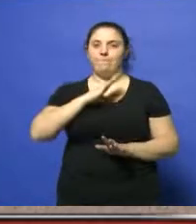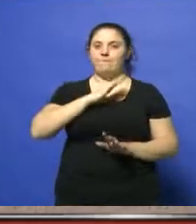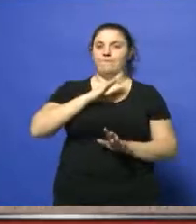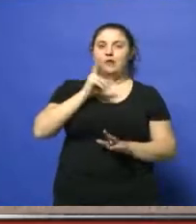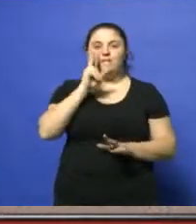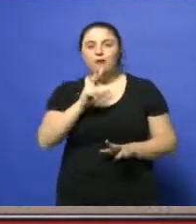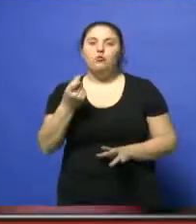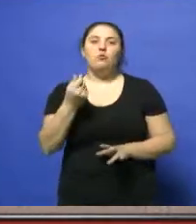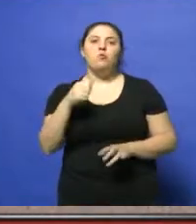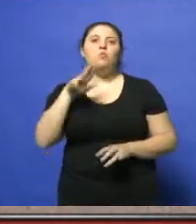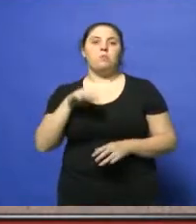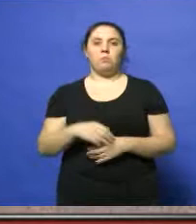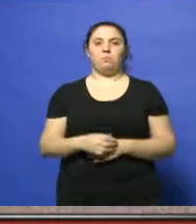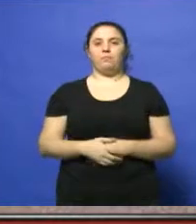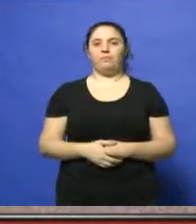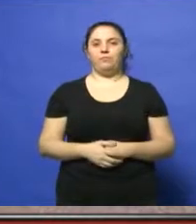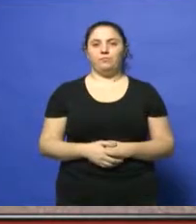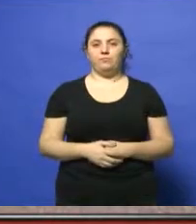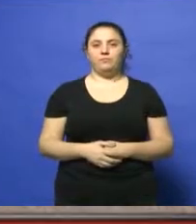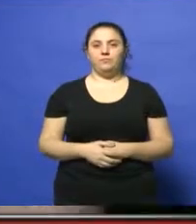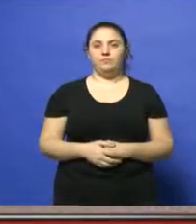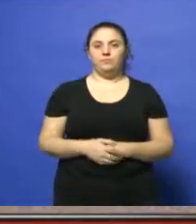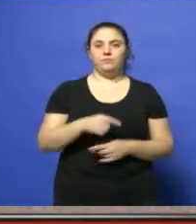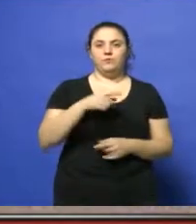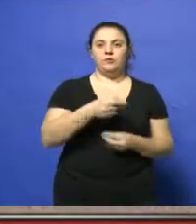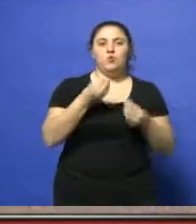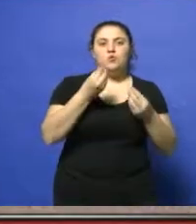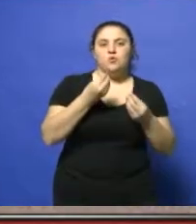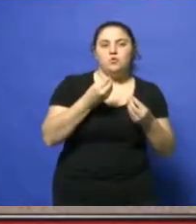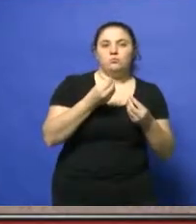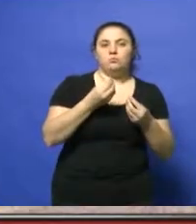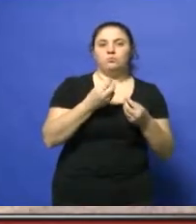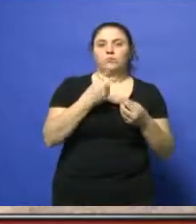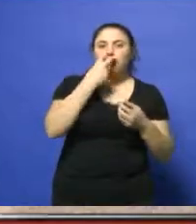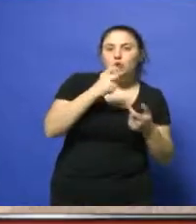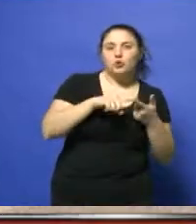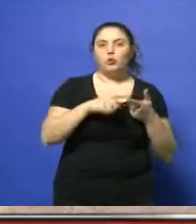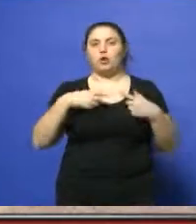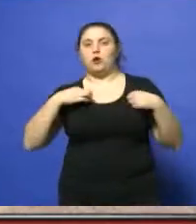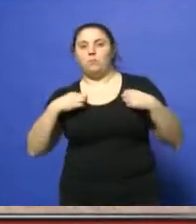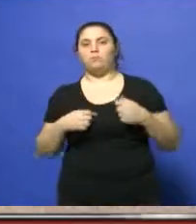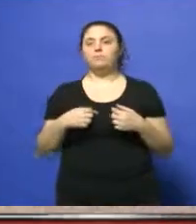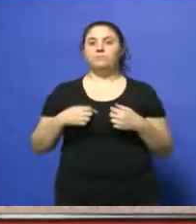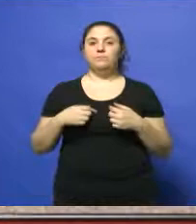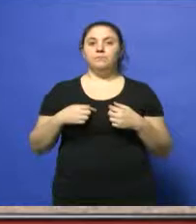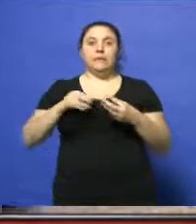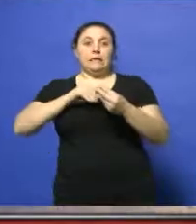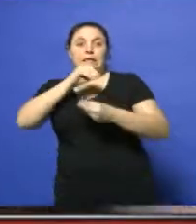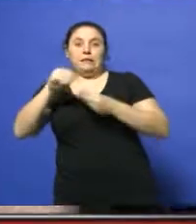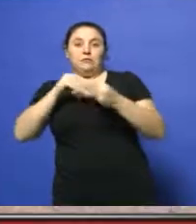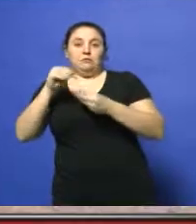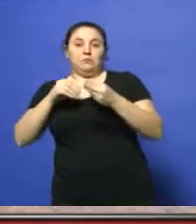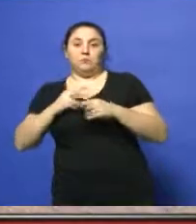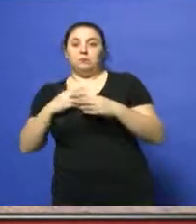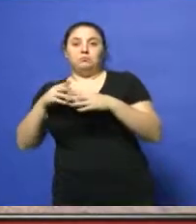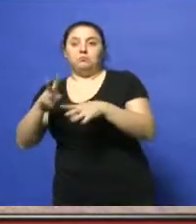estamos viendo precios y todo. Bien, ¿por dónde te vas a mover? ¿Por la parte electrónica, ropa? No, ropa, capaz que ropa. Salimos en familia a visitar a otros parientes